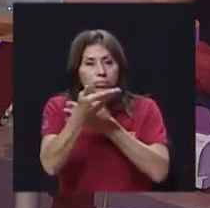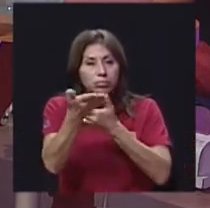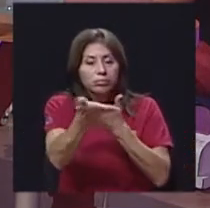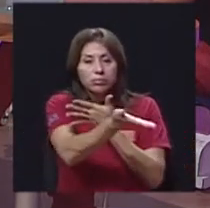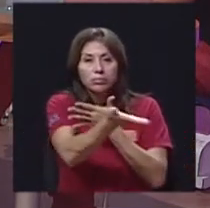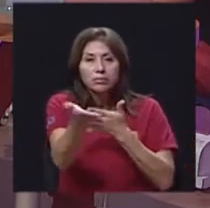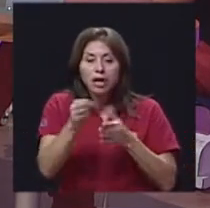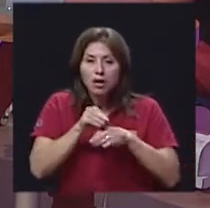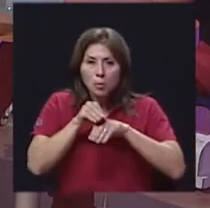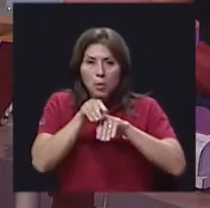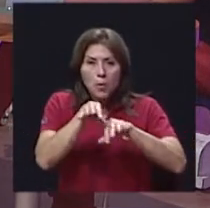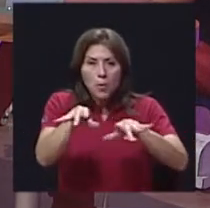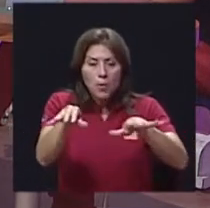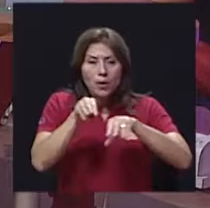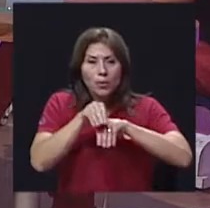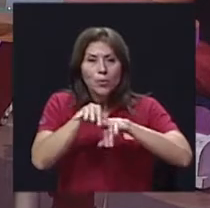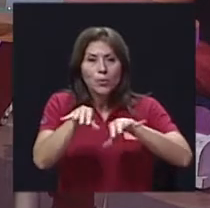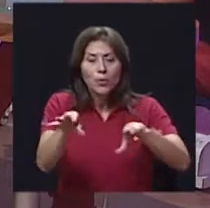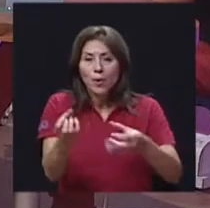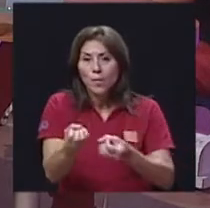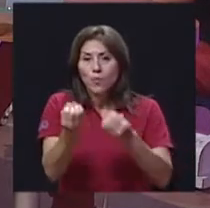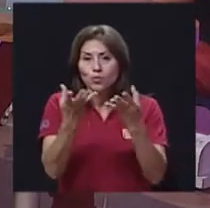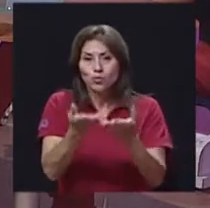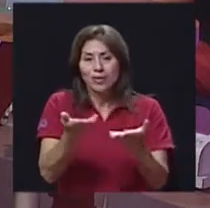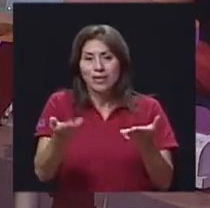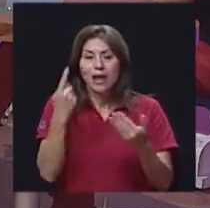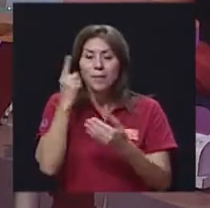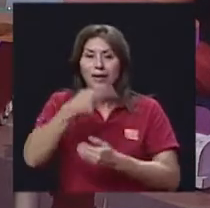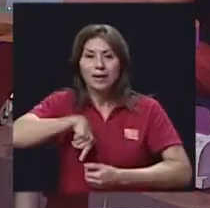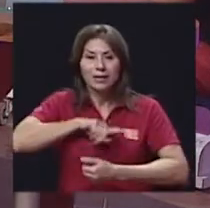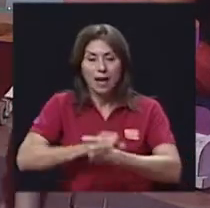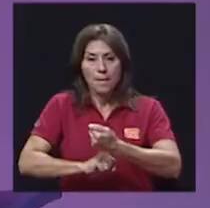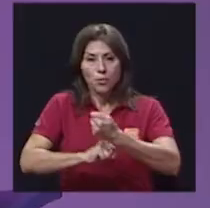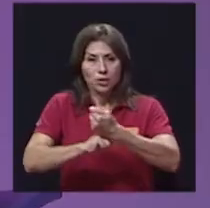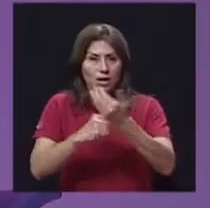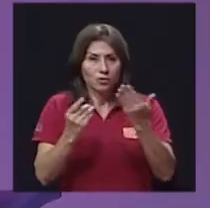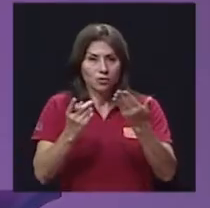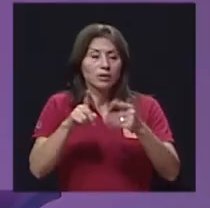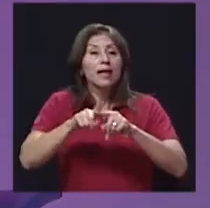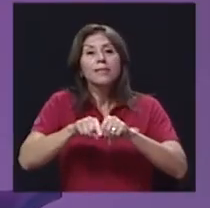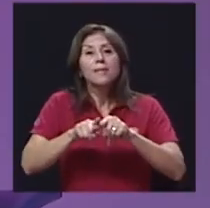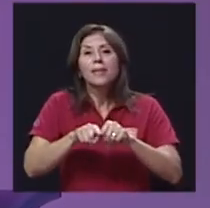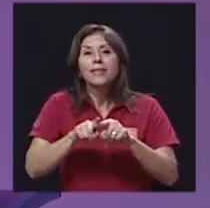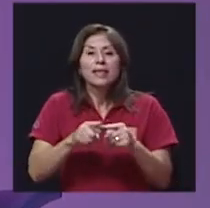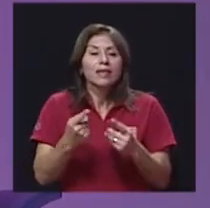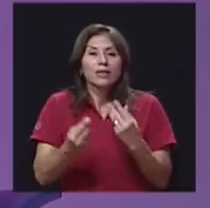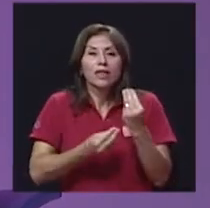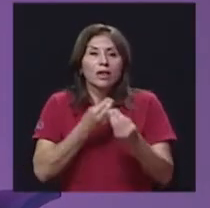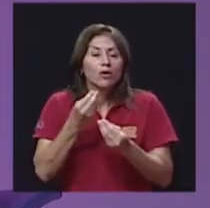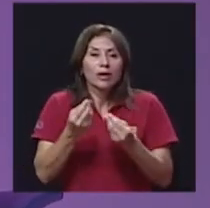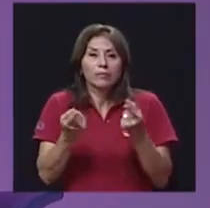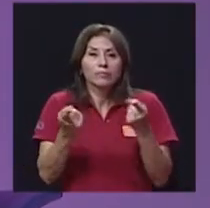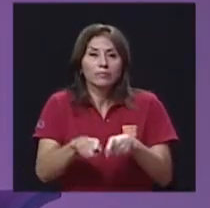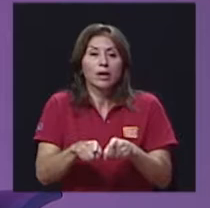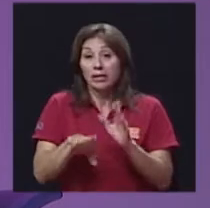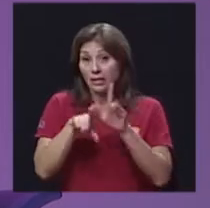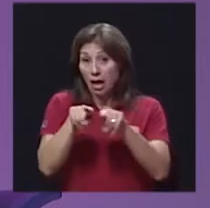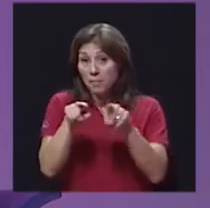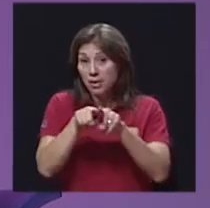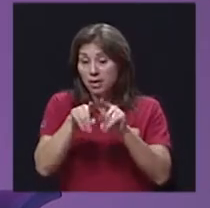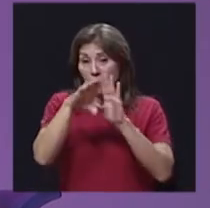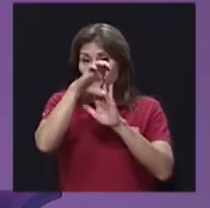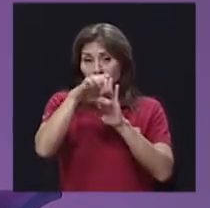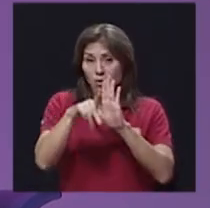Entonces empezamos a conocer, dependiendo de lo que nos surja en ese momento, desde la Constitución, los artículos que nos